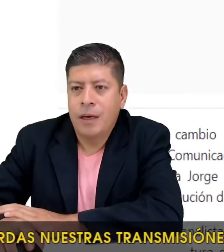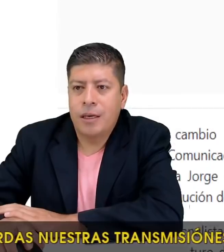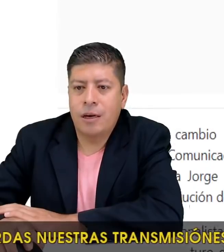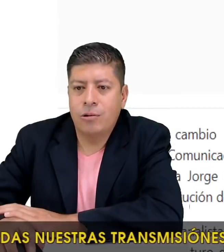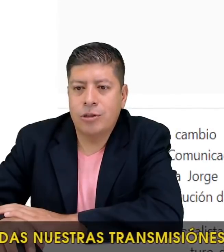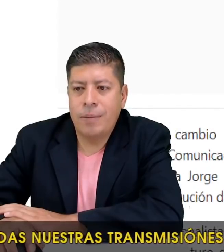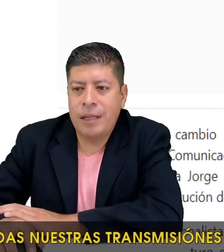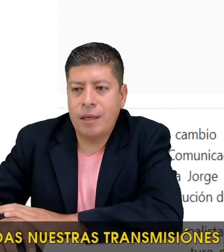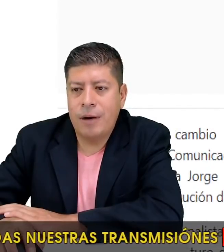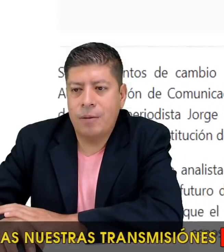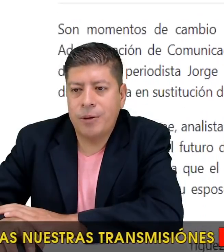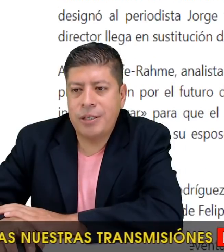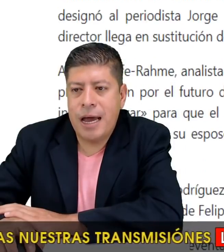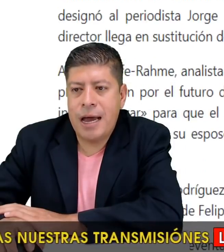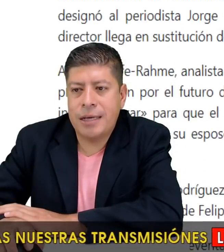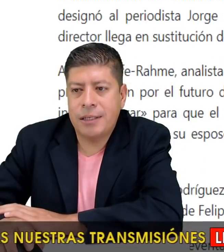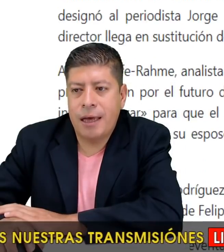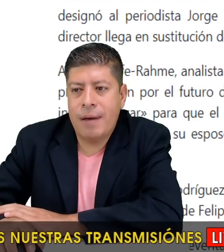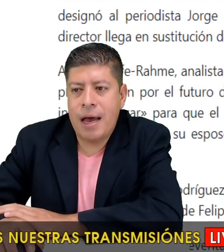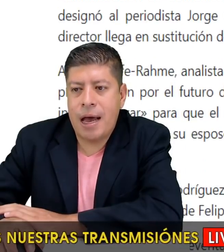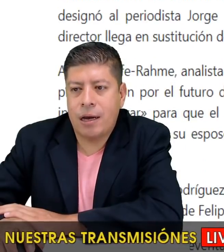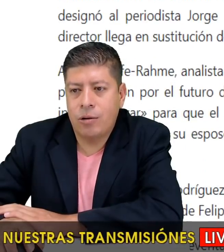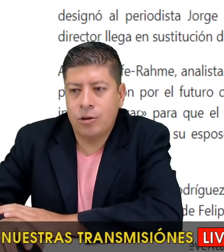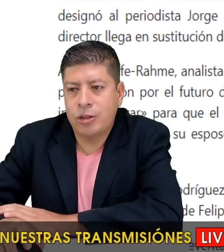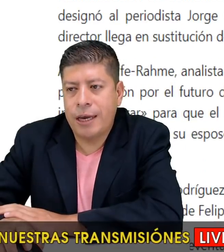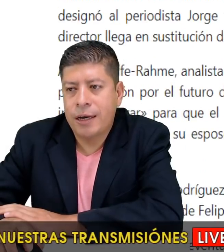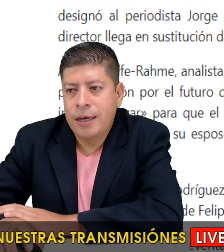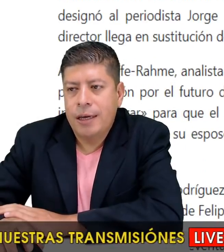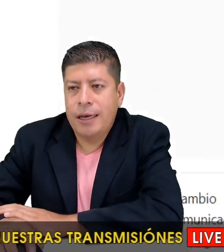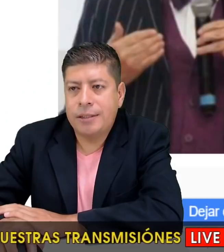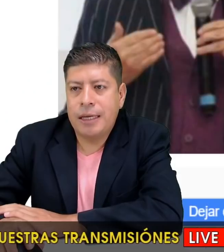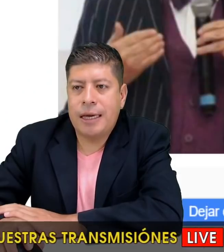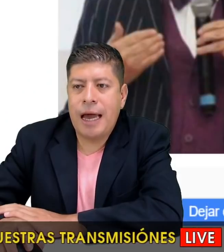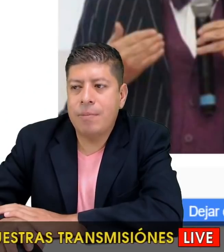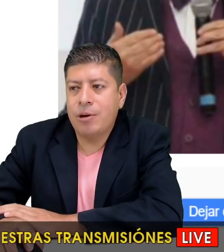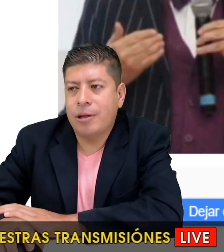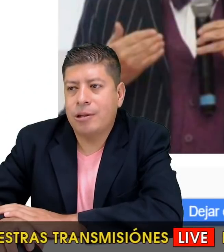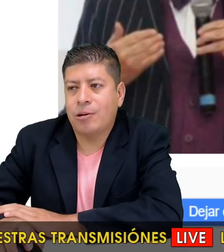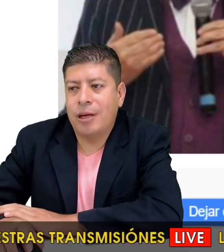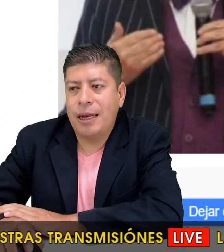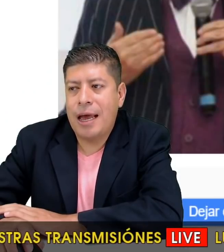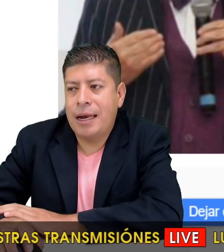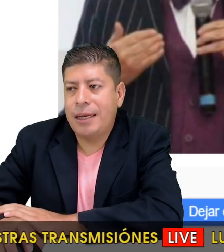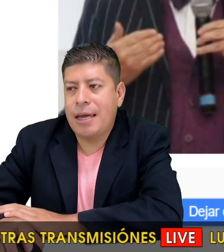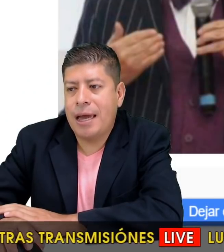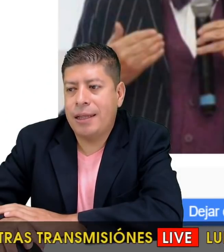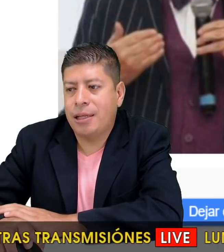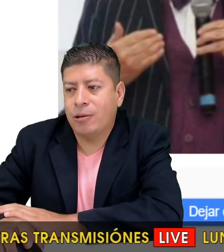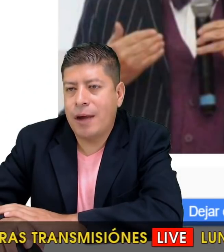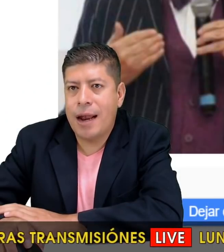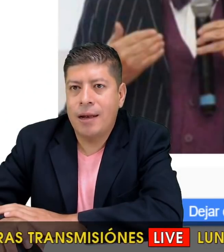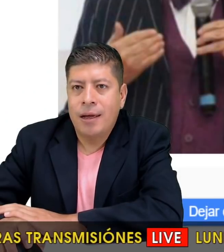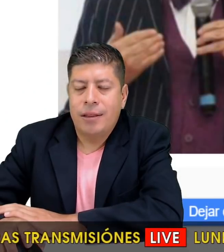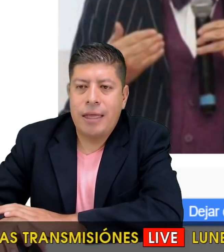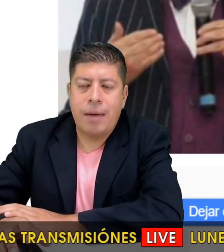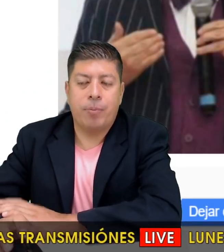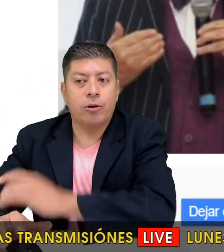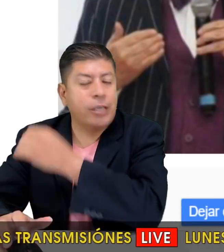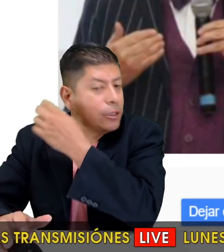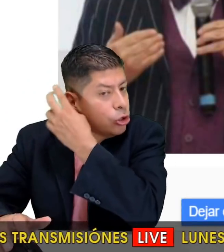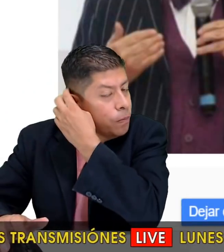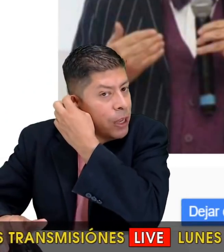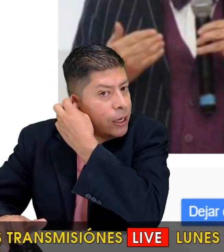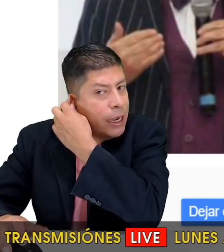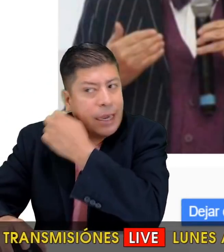Jalife. Quien justamente, bueno, pues ya se daba a conocer este cambio dentro de la línea editorial de